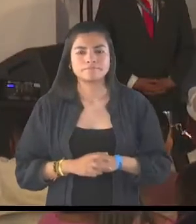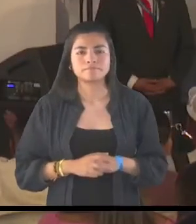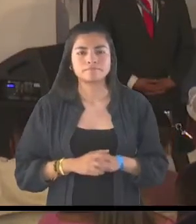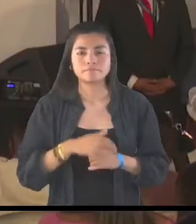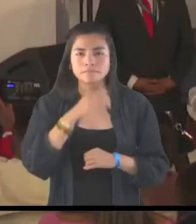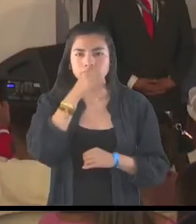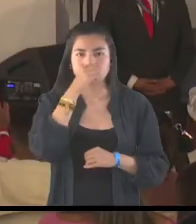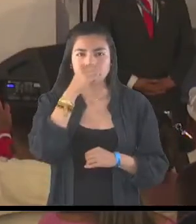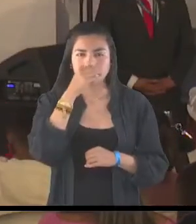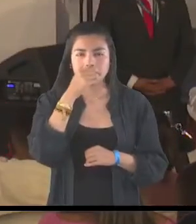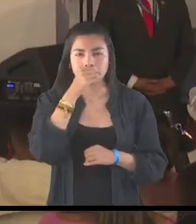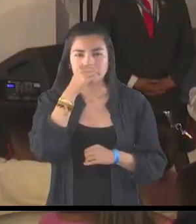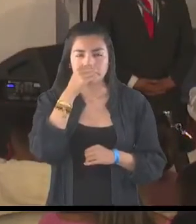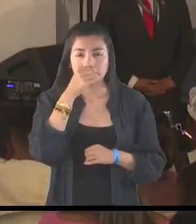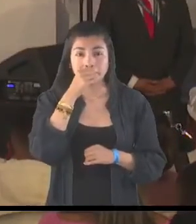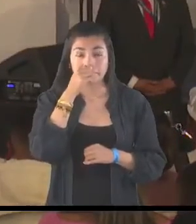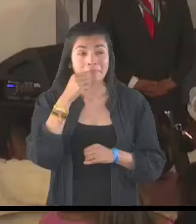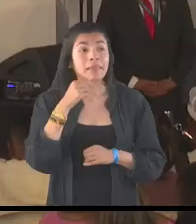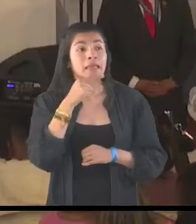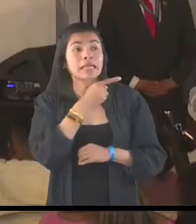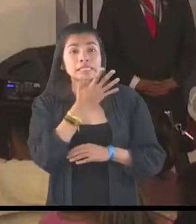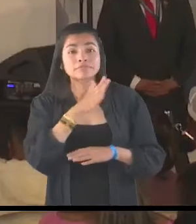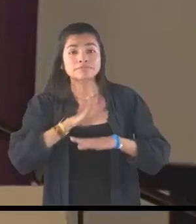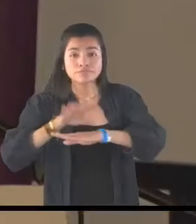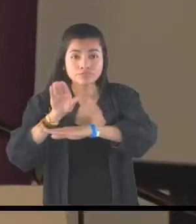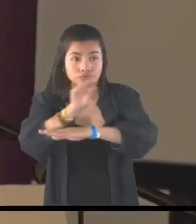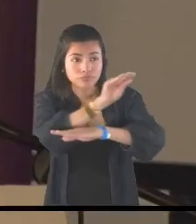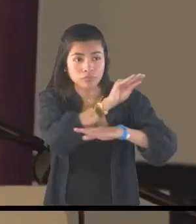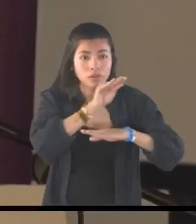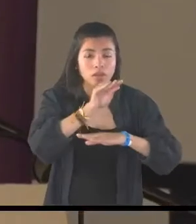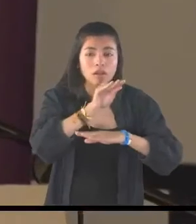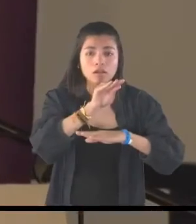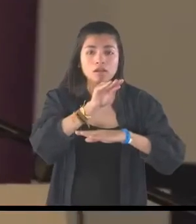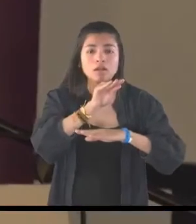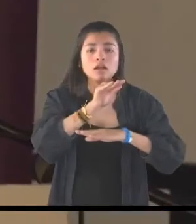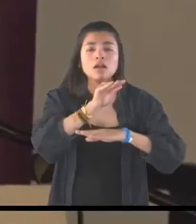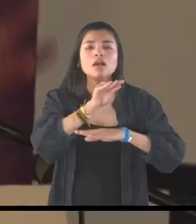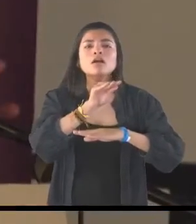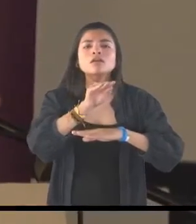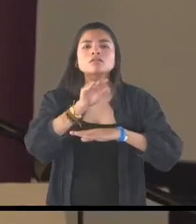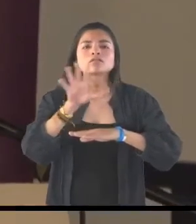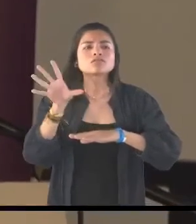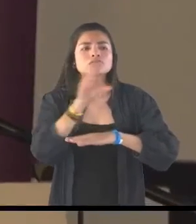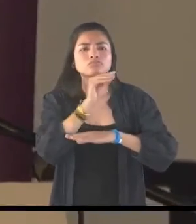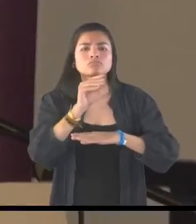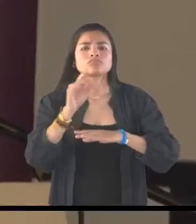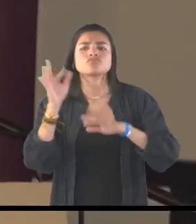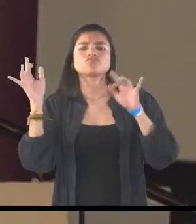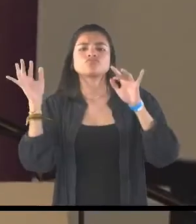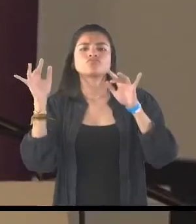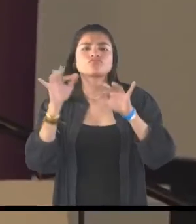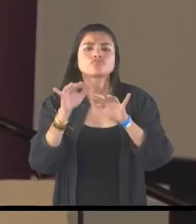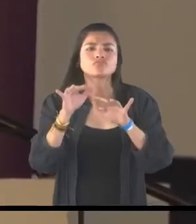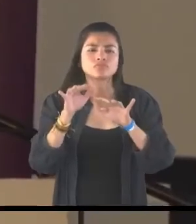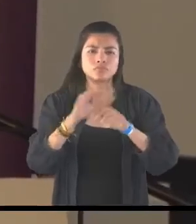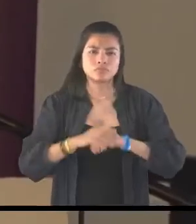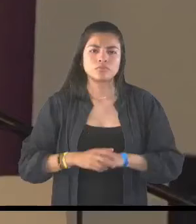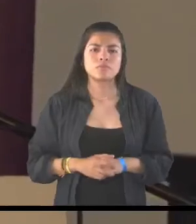Él ha llamado a que el pueblo se autoconvoque,